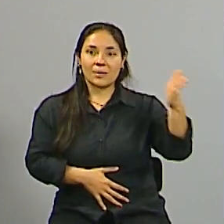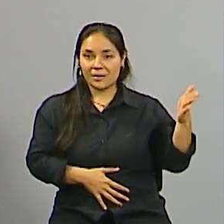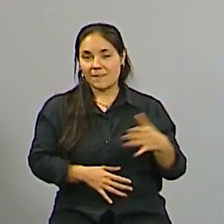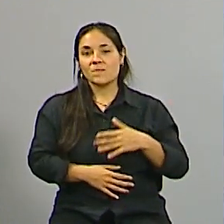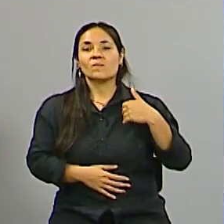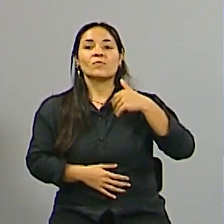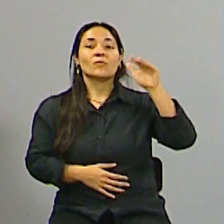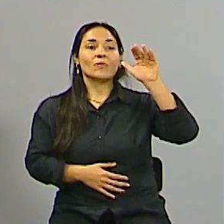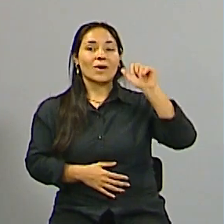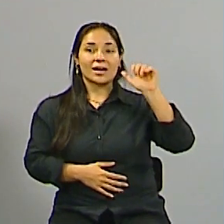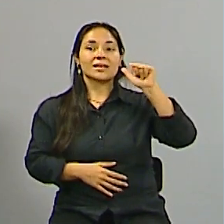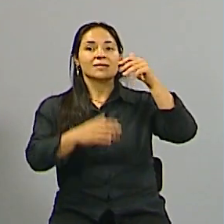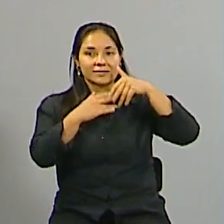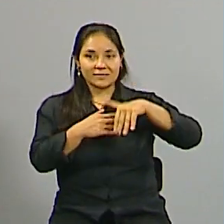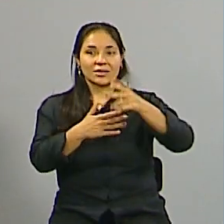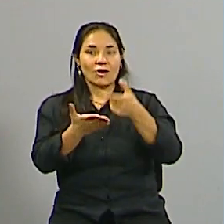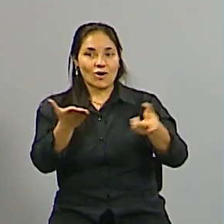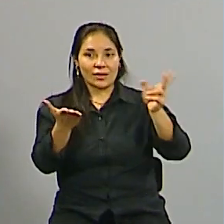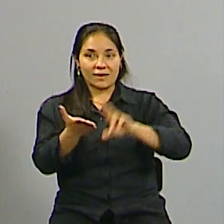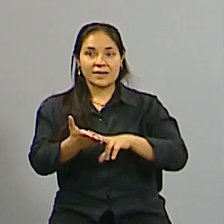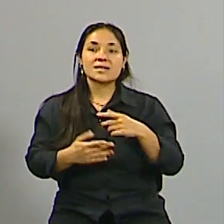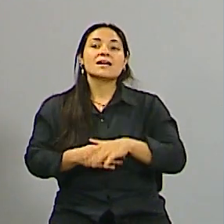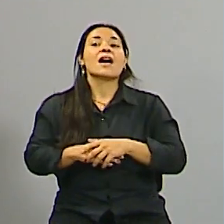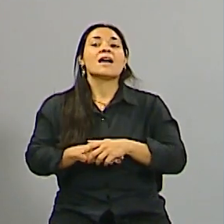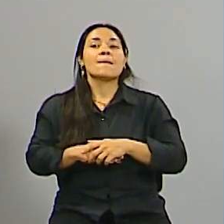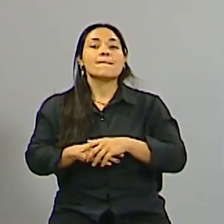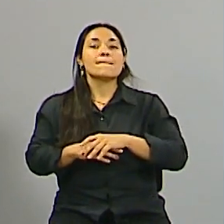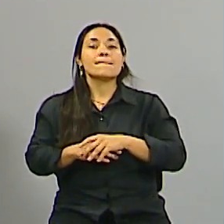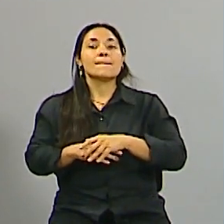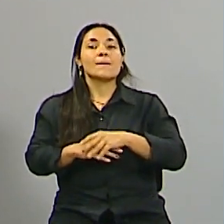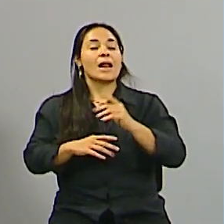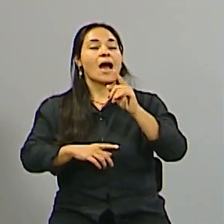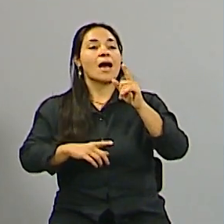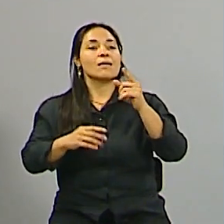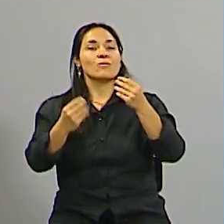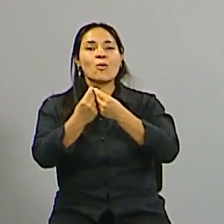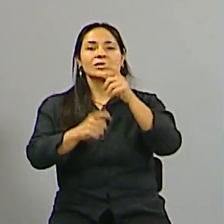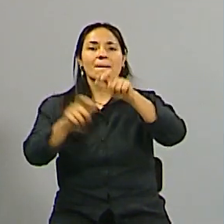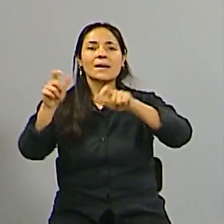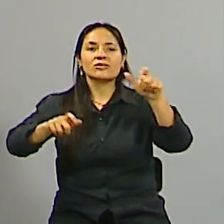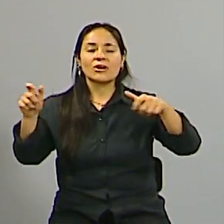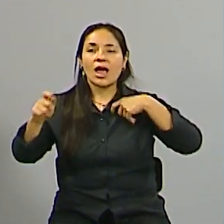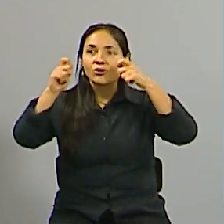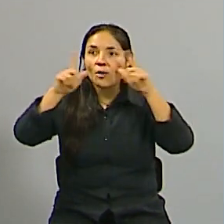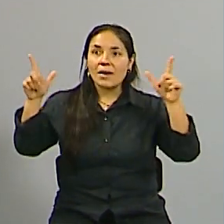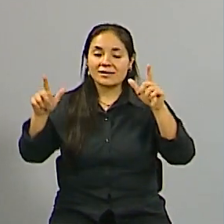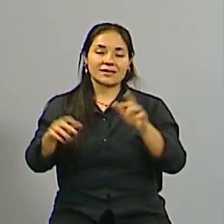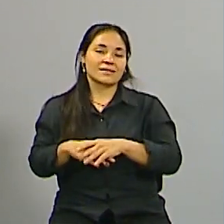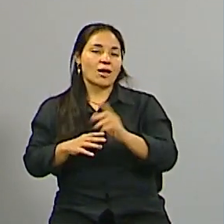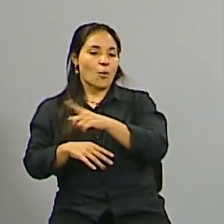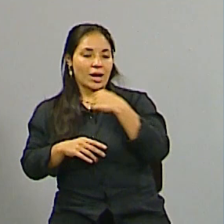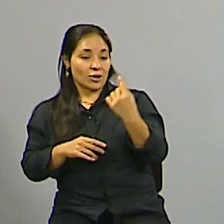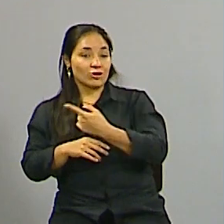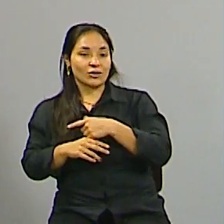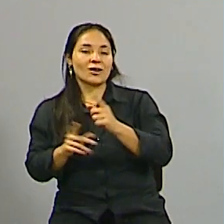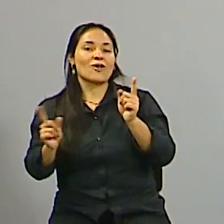del martes volvíamos a arrancar. La verdad que para muchos fue una sorpresa, para nosotros siempre digo que no, porque nosotros desde el momento que nos